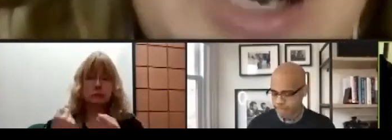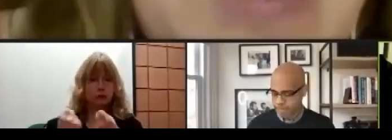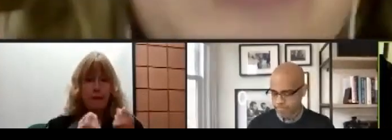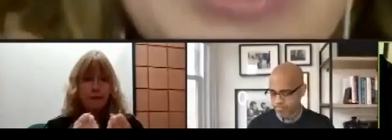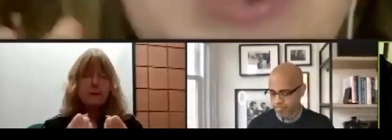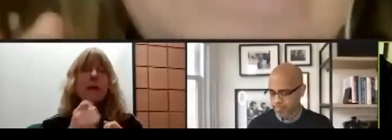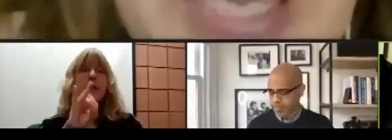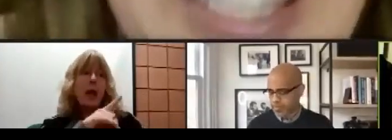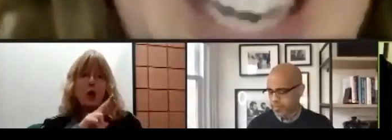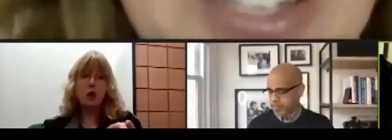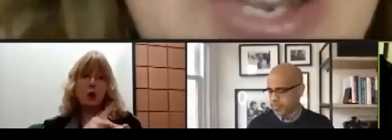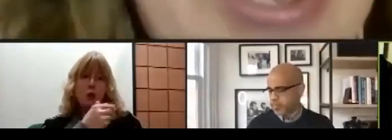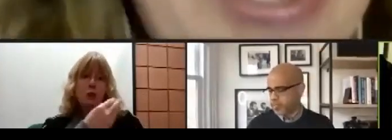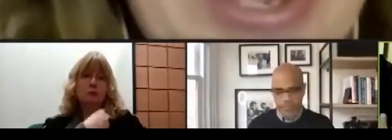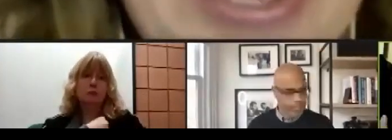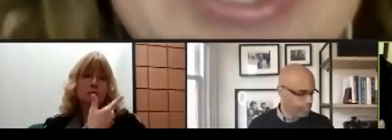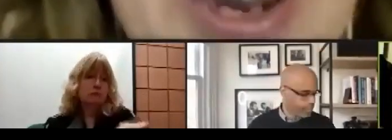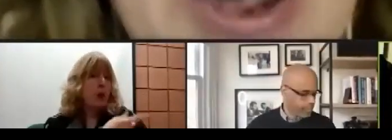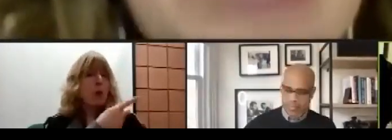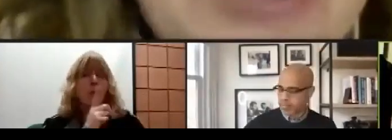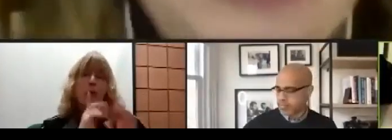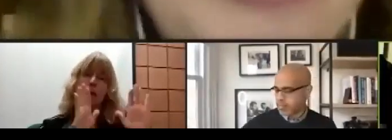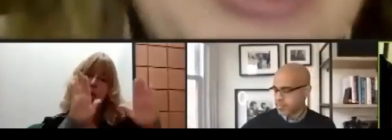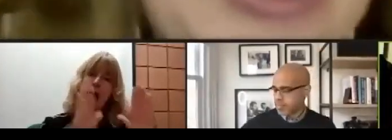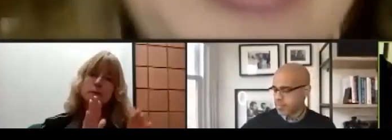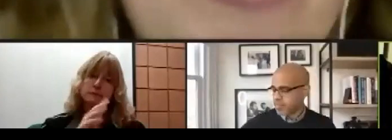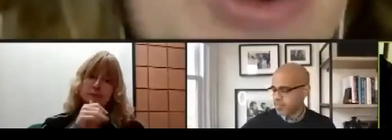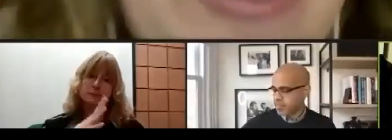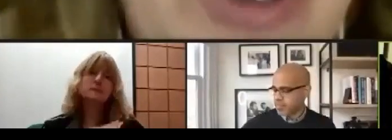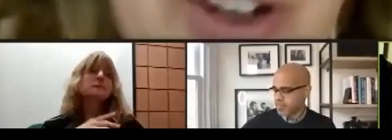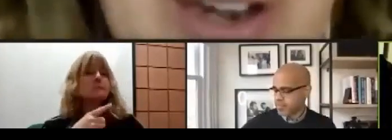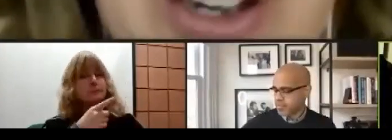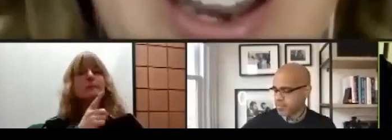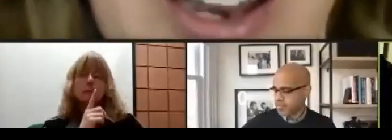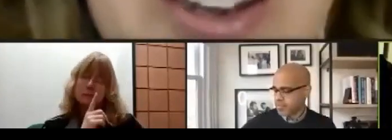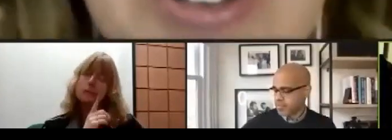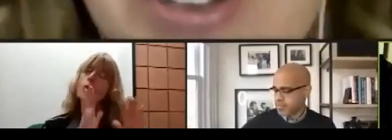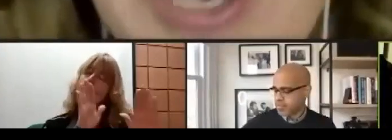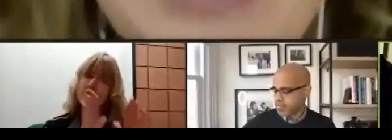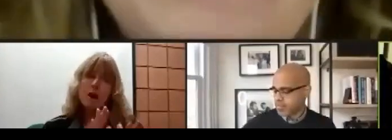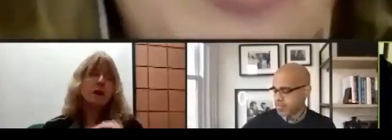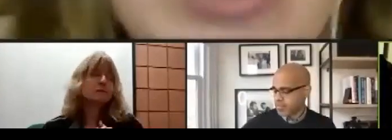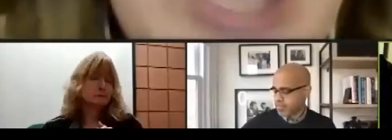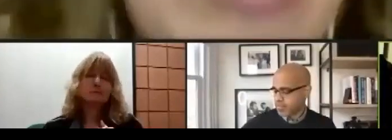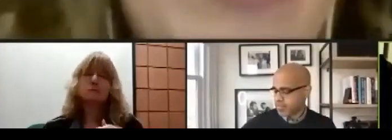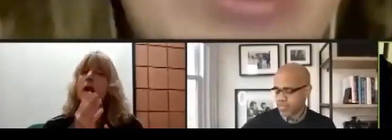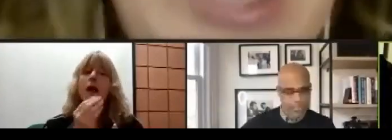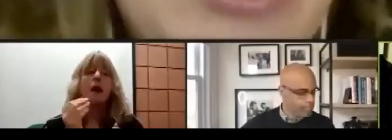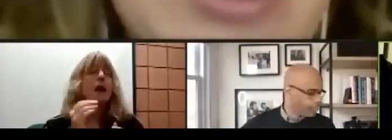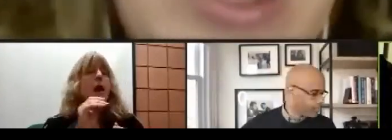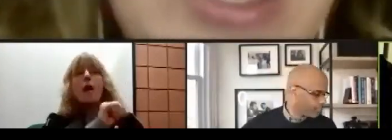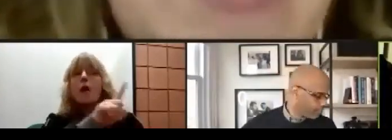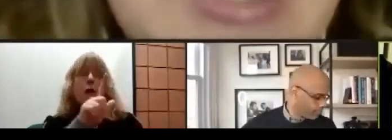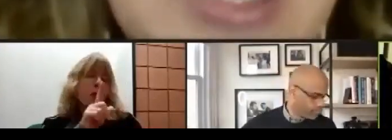y fue fue bien amable y todos los que estaban con quien me comuniqué ese día estaban bien amables pero la